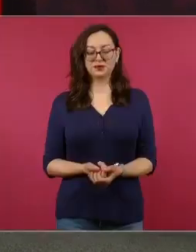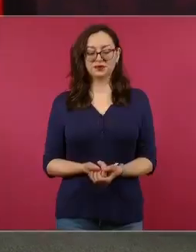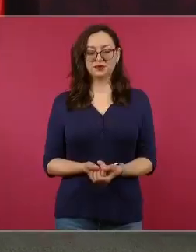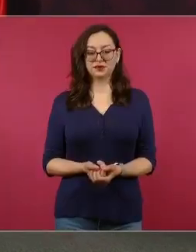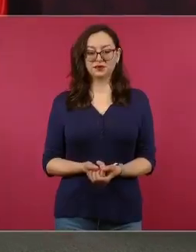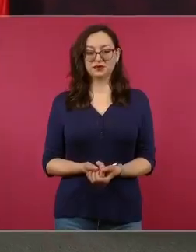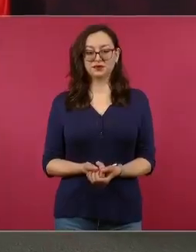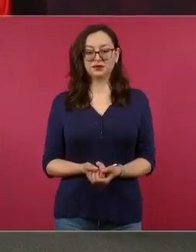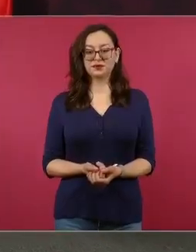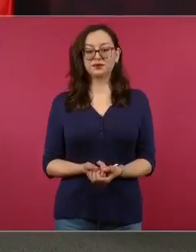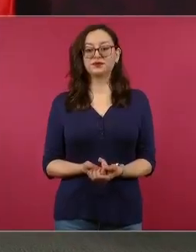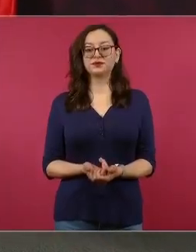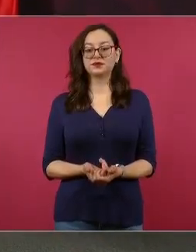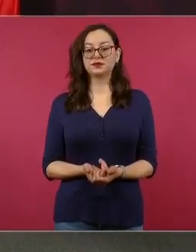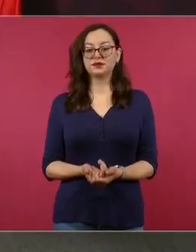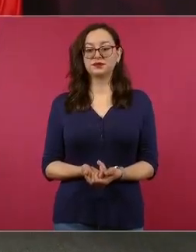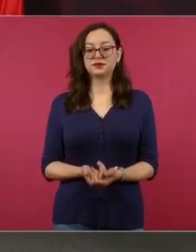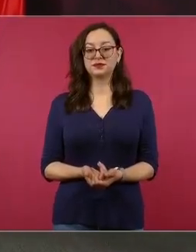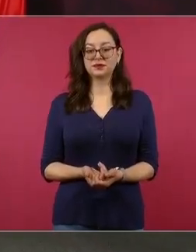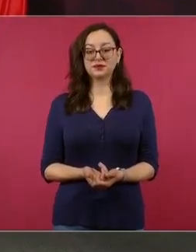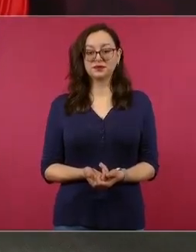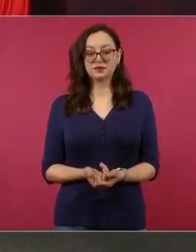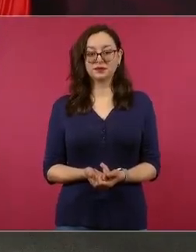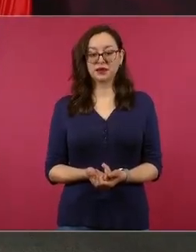informar como todos los miércoles.